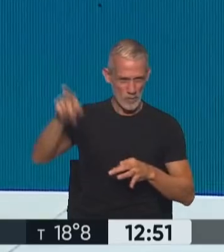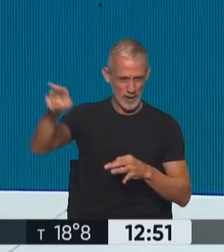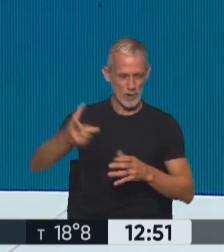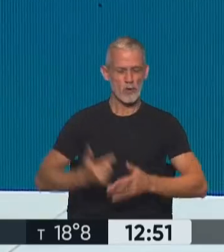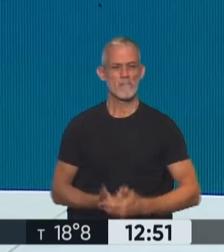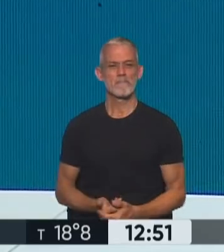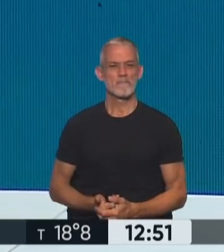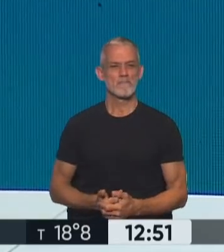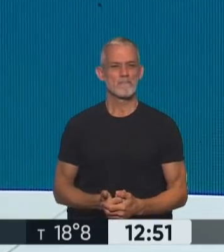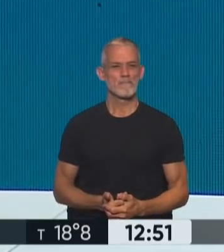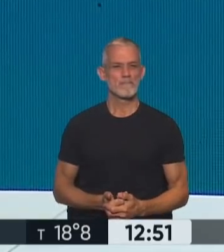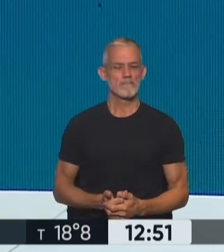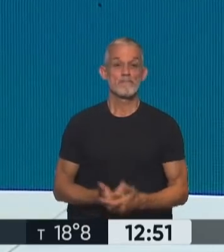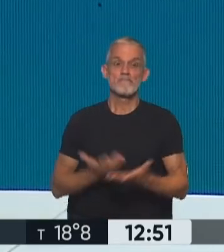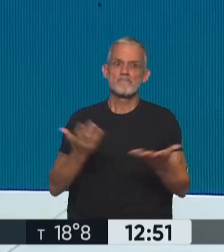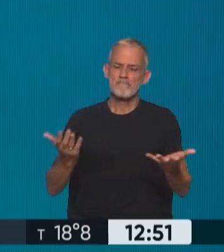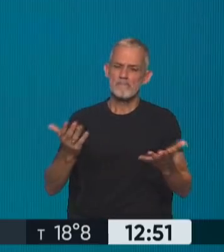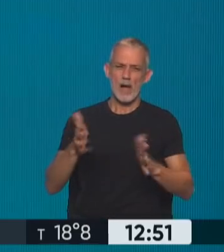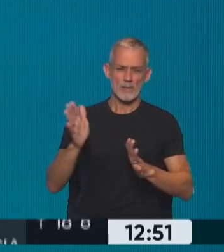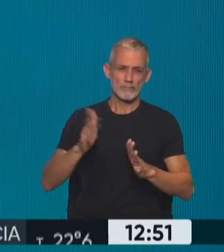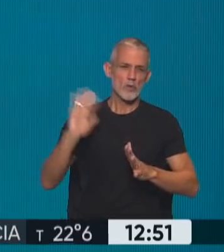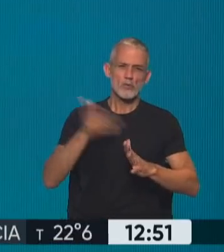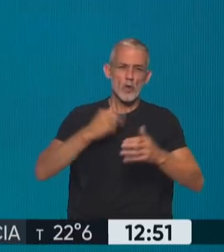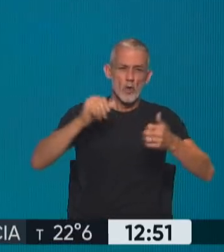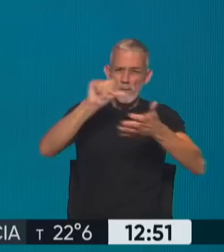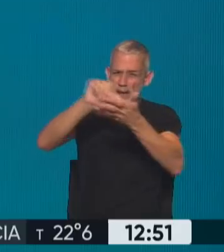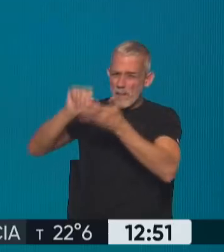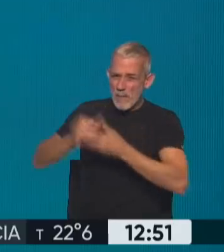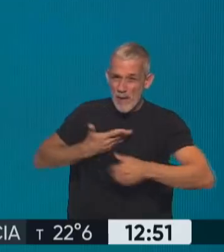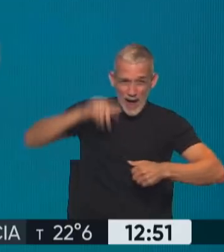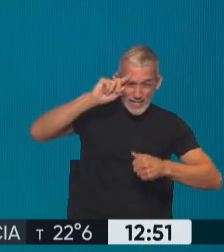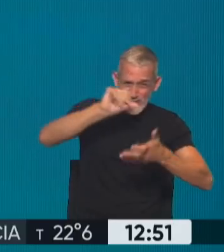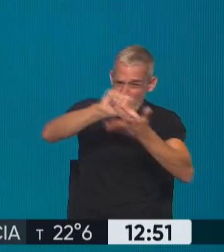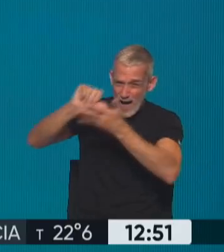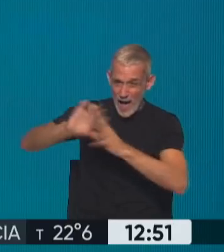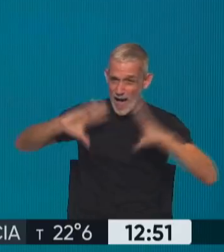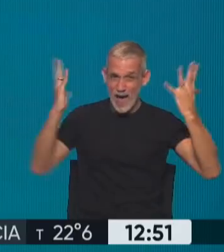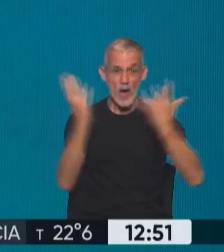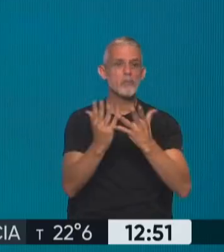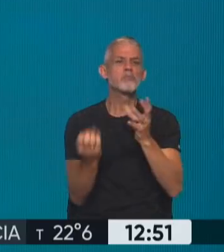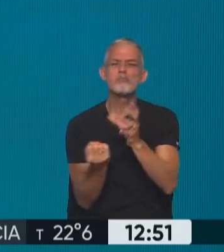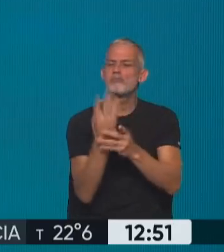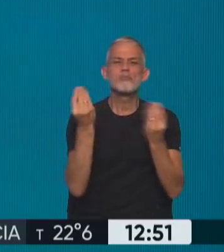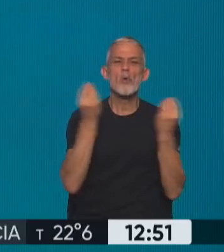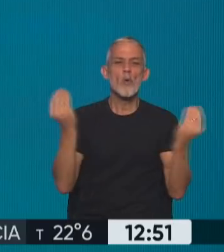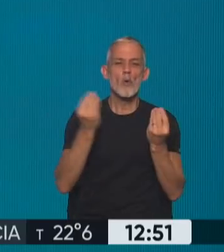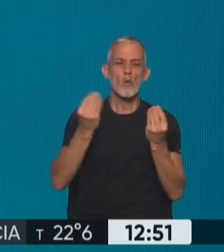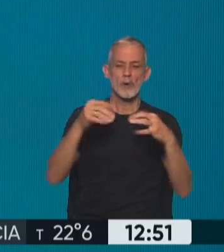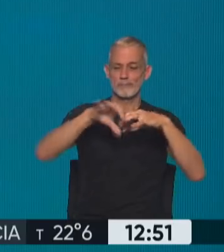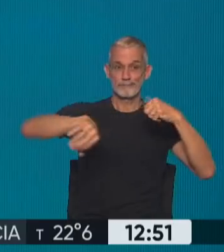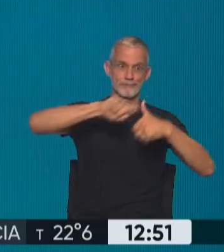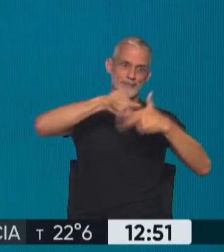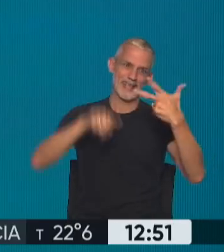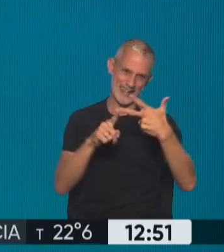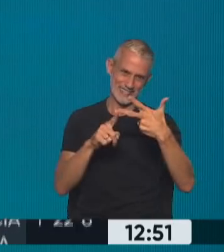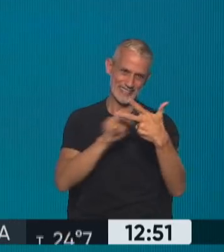Europeo. A ver, todos nuestros Estados están construidos sobre la famosa división tripartita,